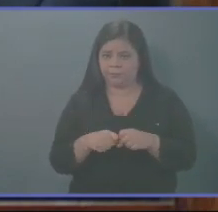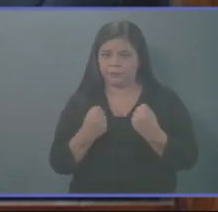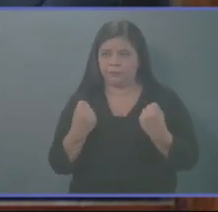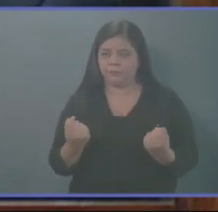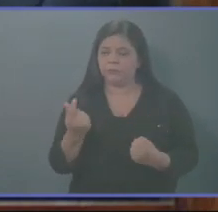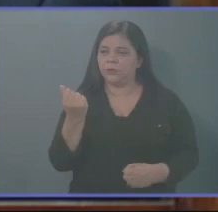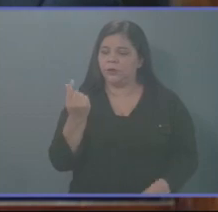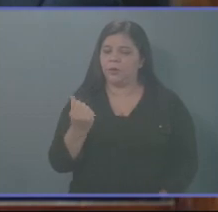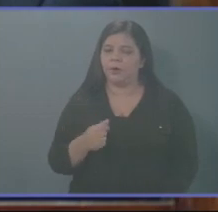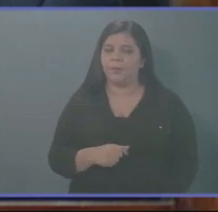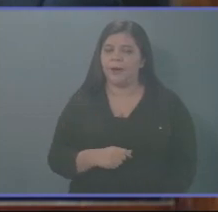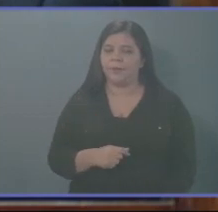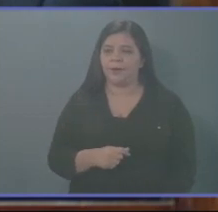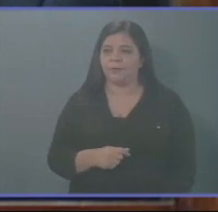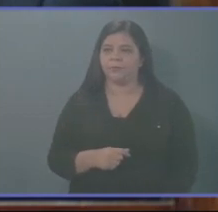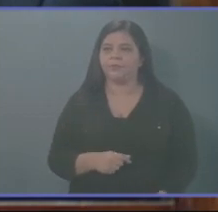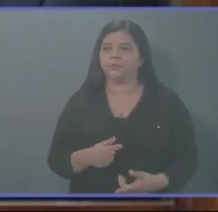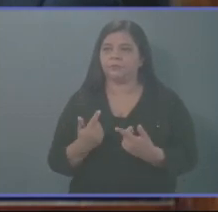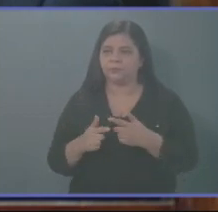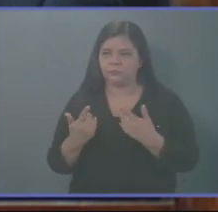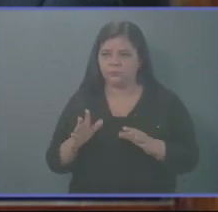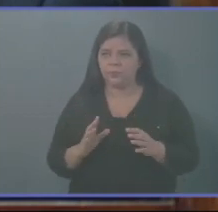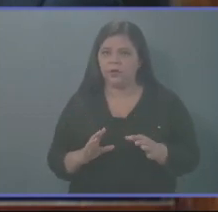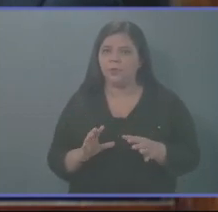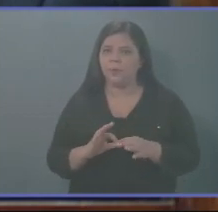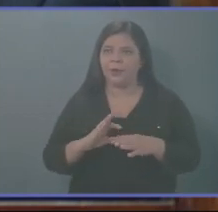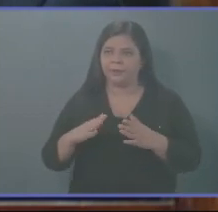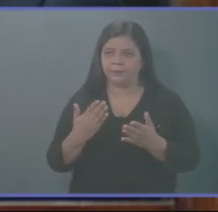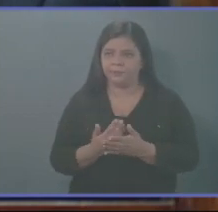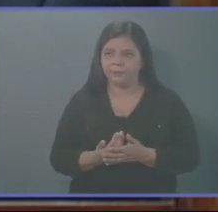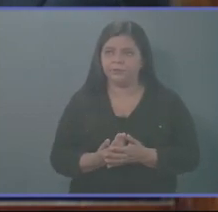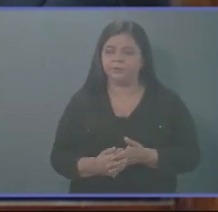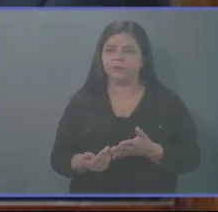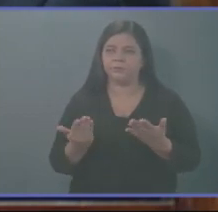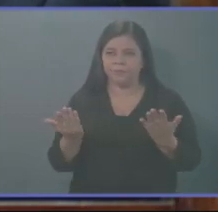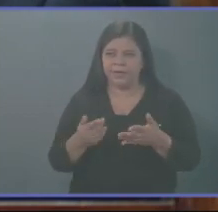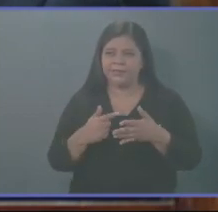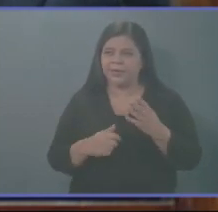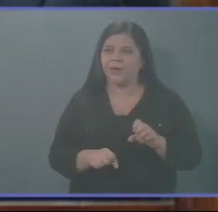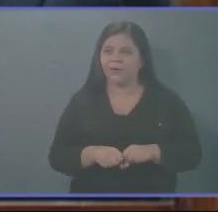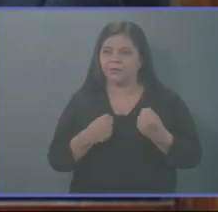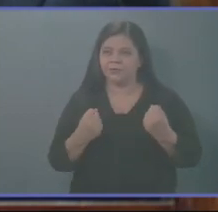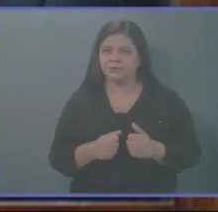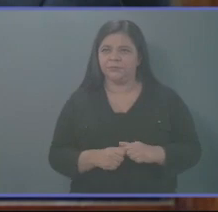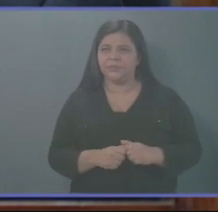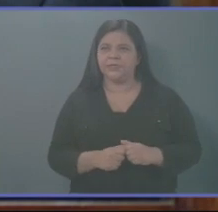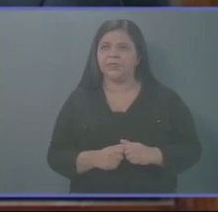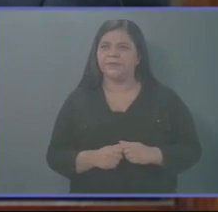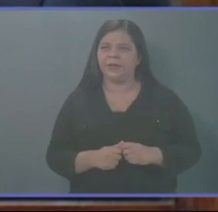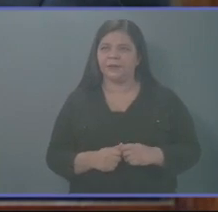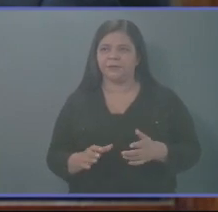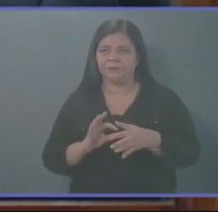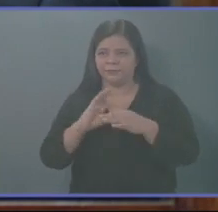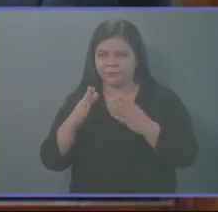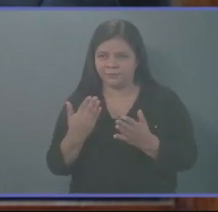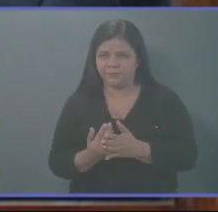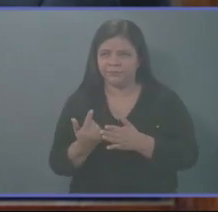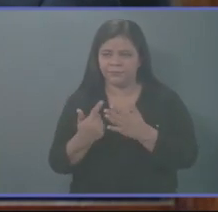dinero. Se entiende que es cuando el pago se realiza por medio de papel moneda que se utiliza como medio legal de pago.